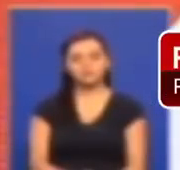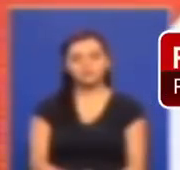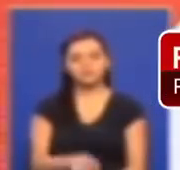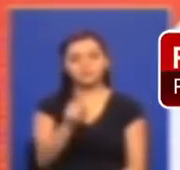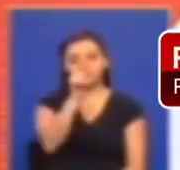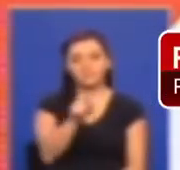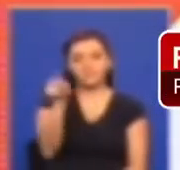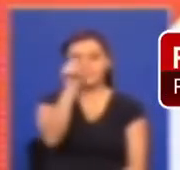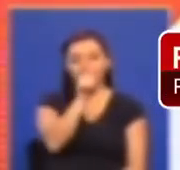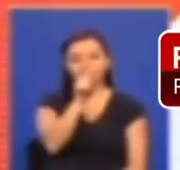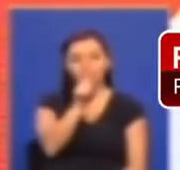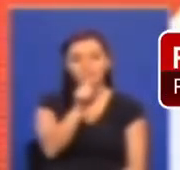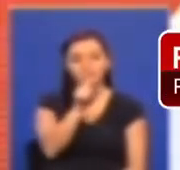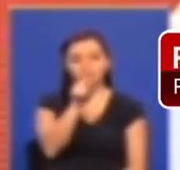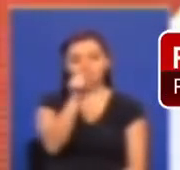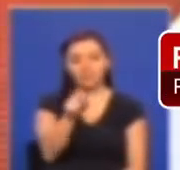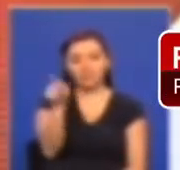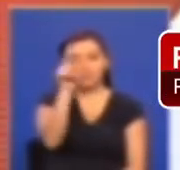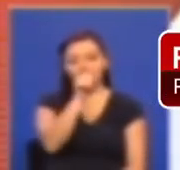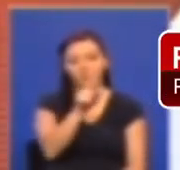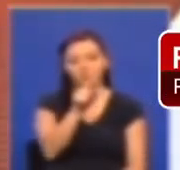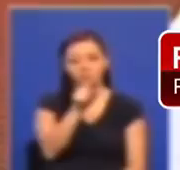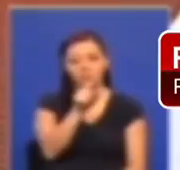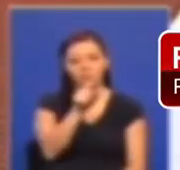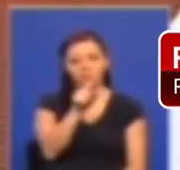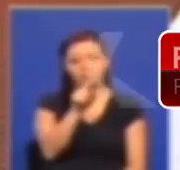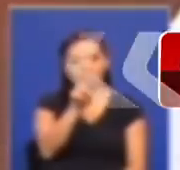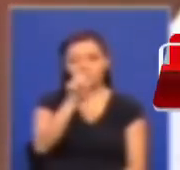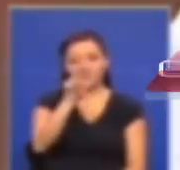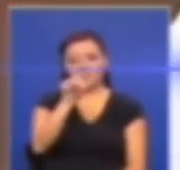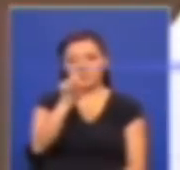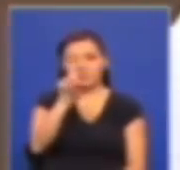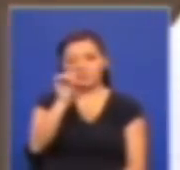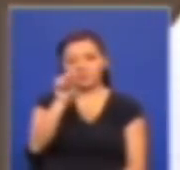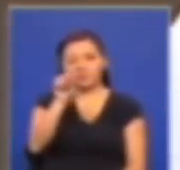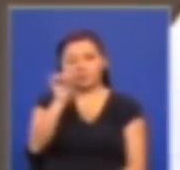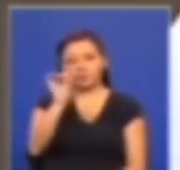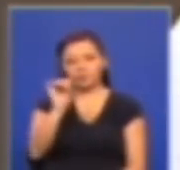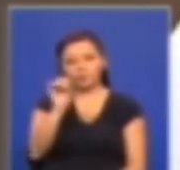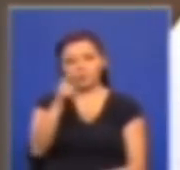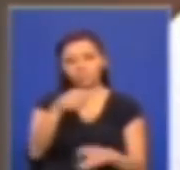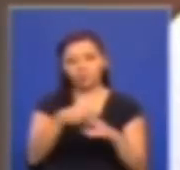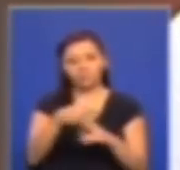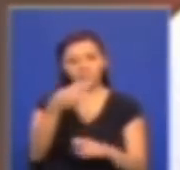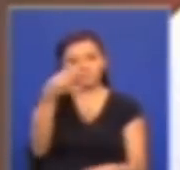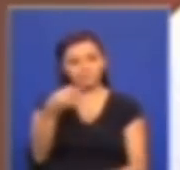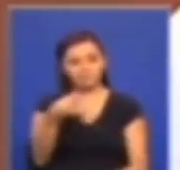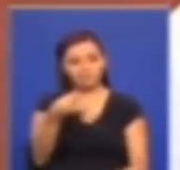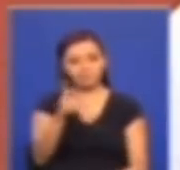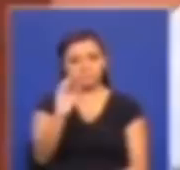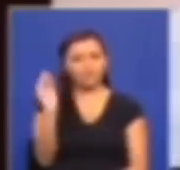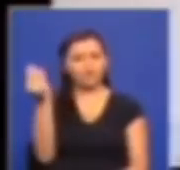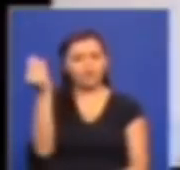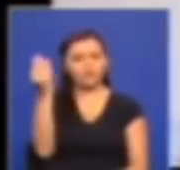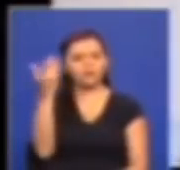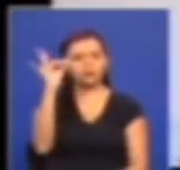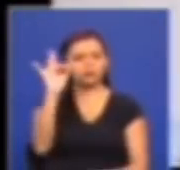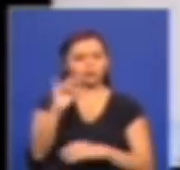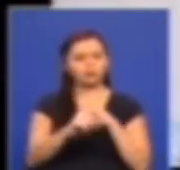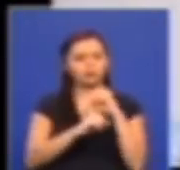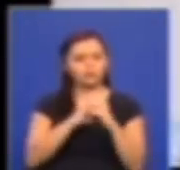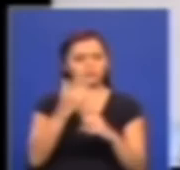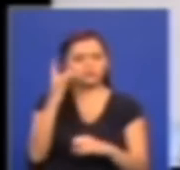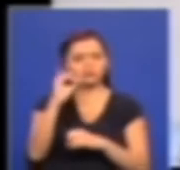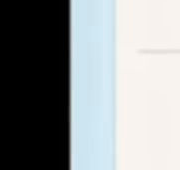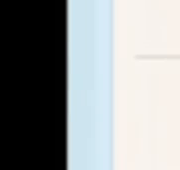tuitero, ponme el anterior, vendido. Su nombre verdadero, Johan Arturo Caicedo Rovira. Joven, qué pena, 18 años, muy joven.